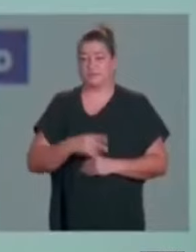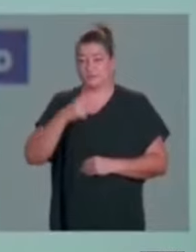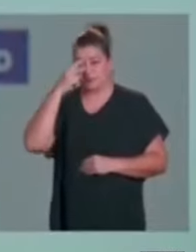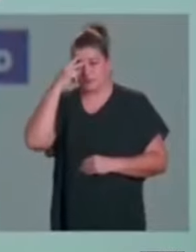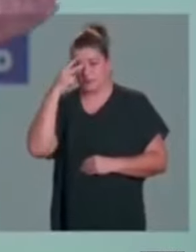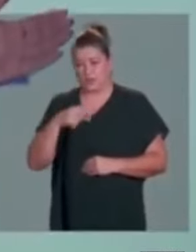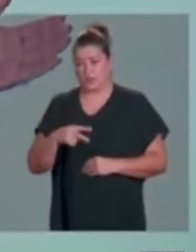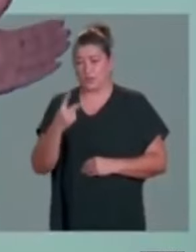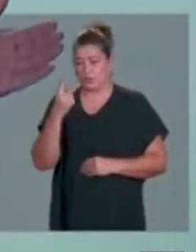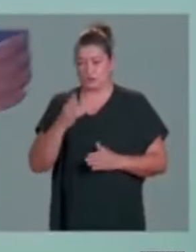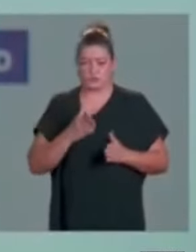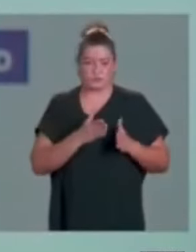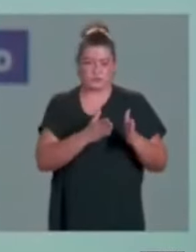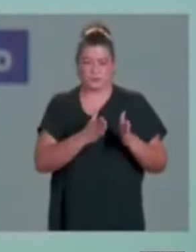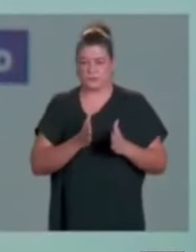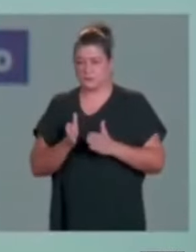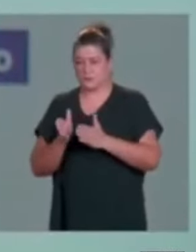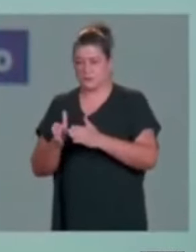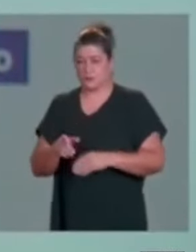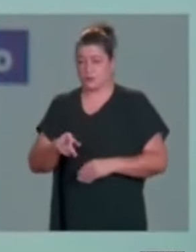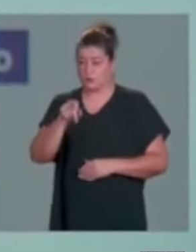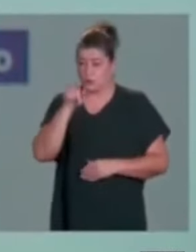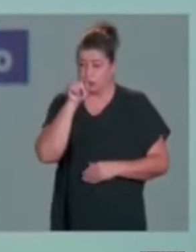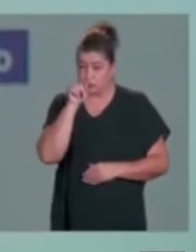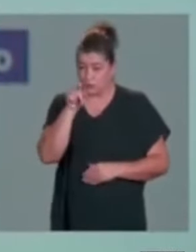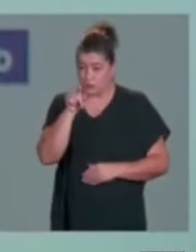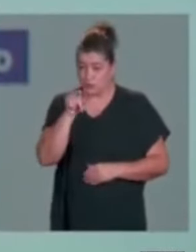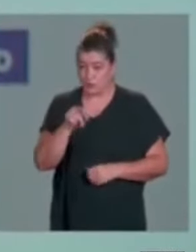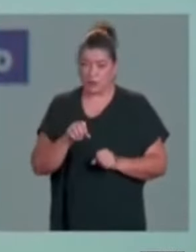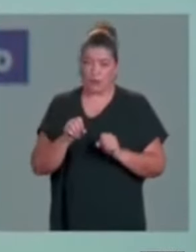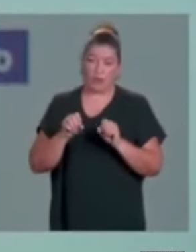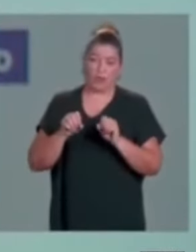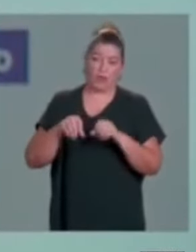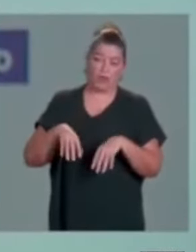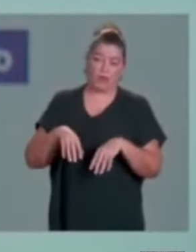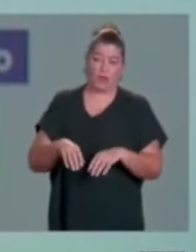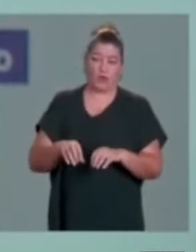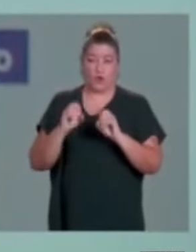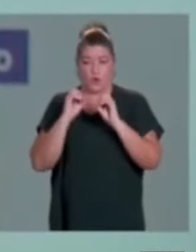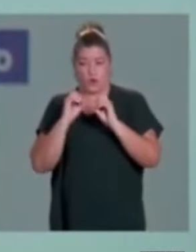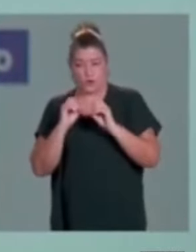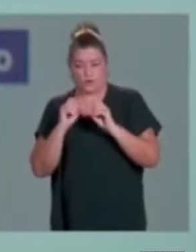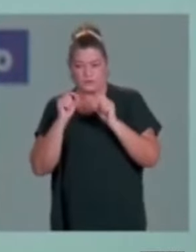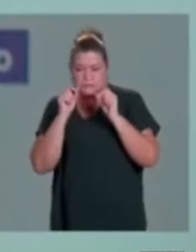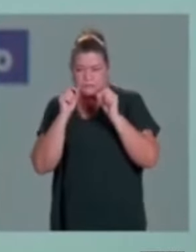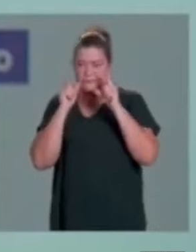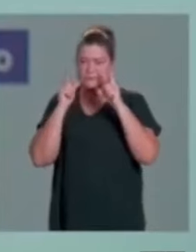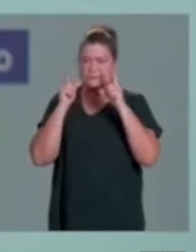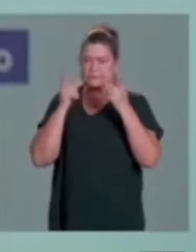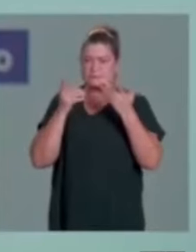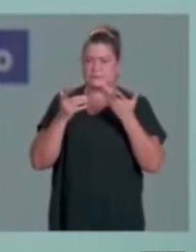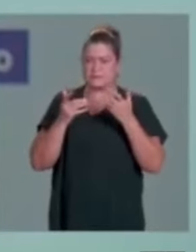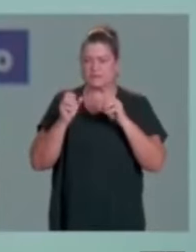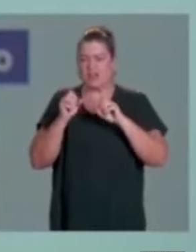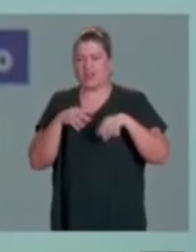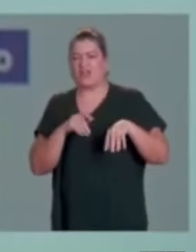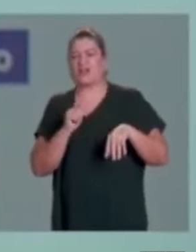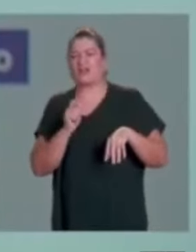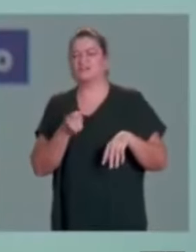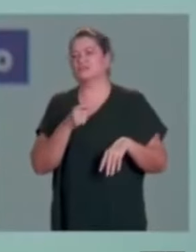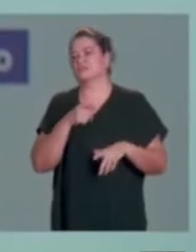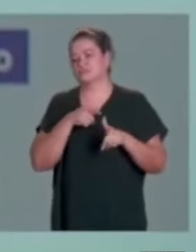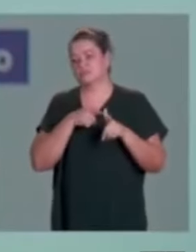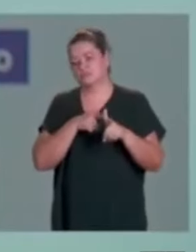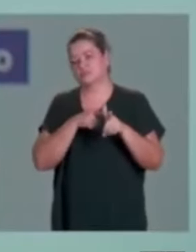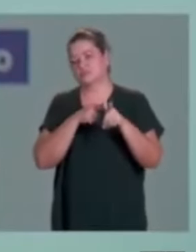caminos, claudicar o despertar. Claudicar significa la corrupción, la